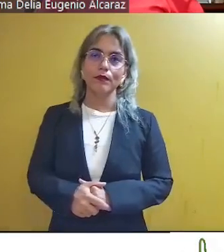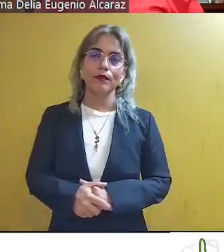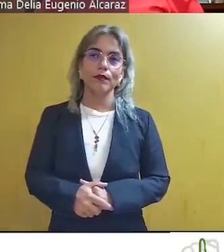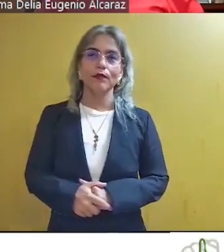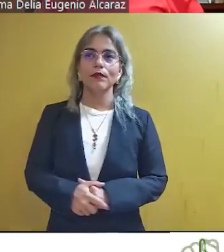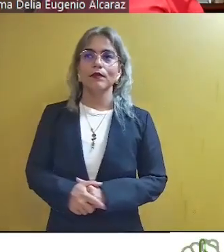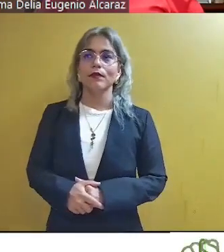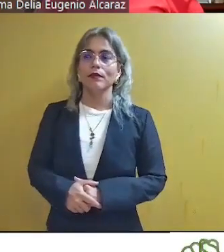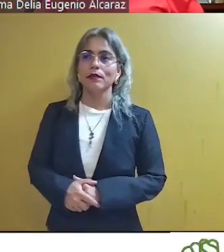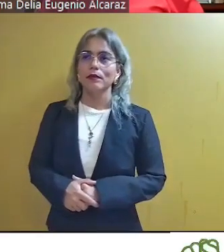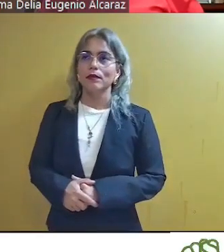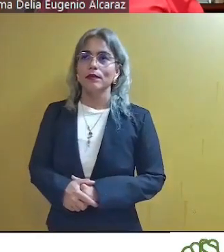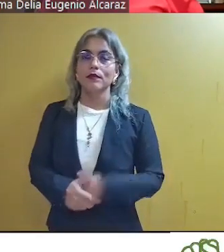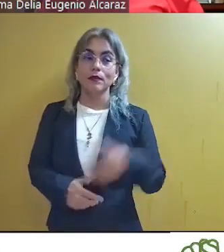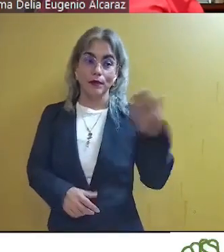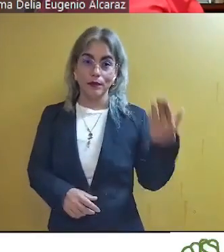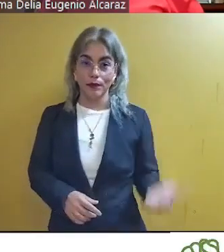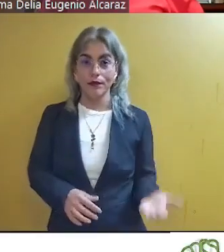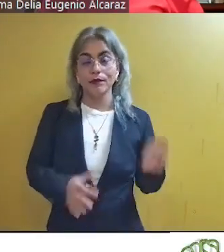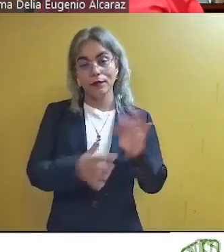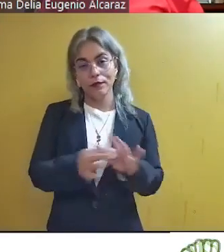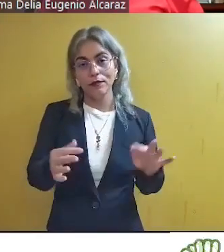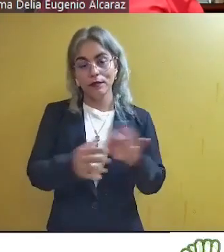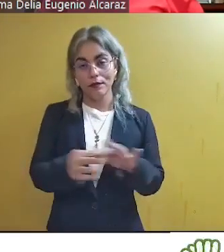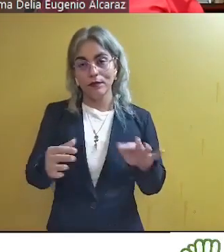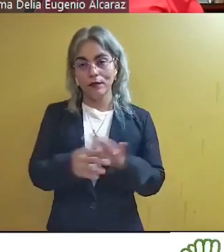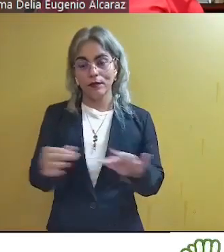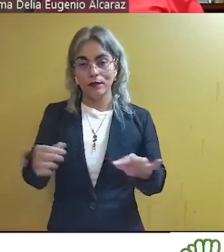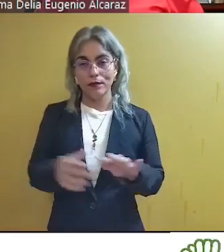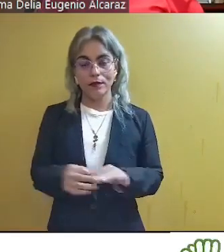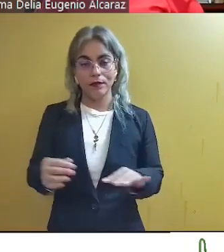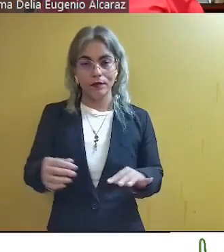incorrecta consideración de la actora respecto a que el dictamen tesonal